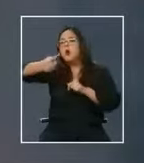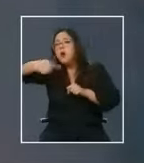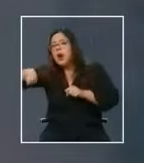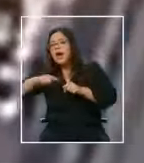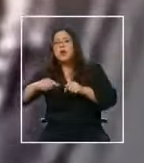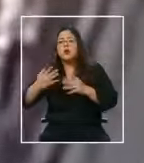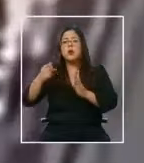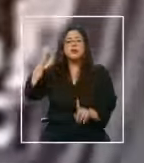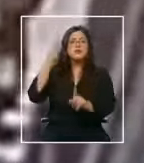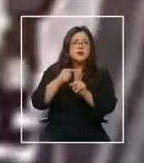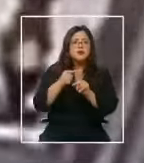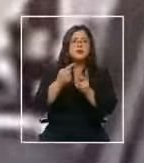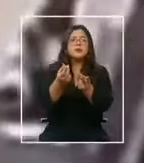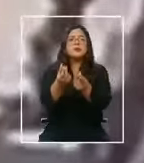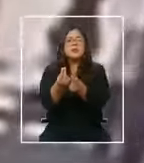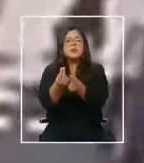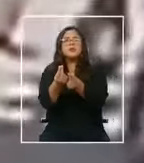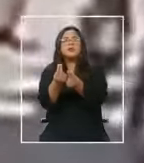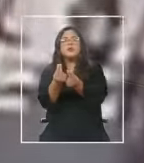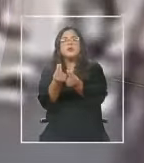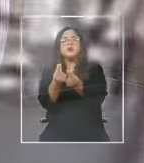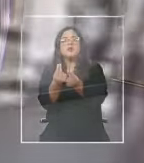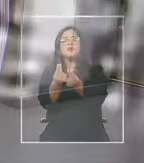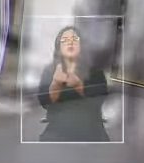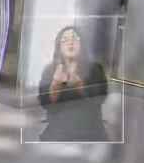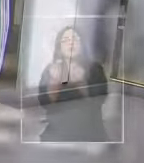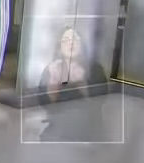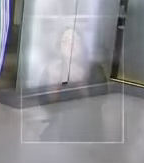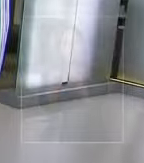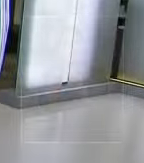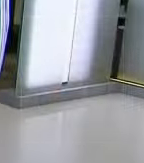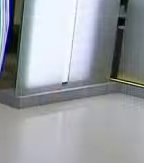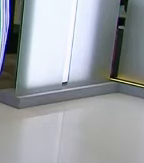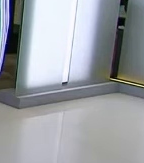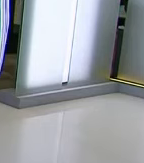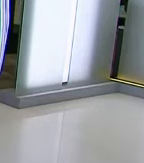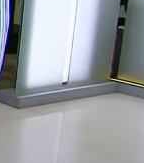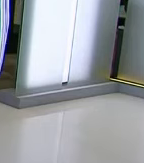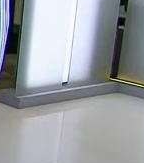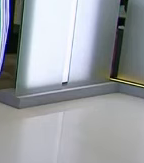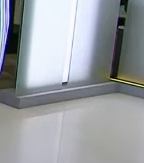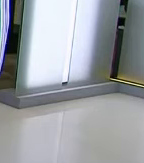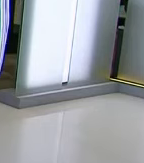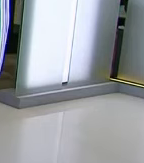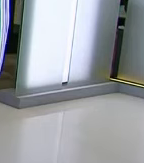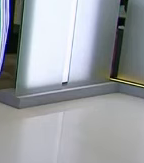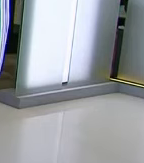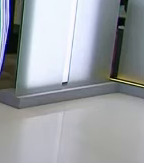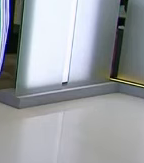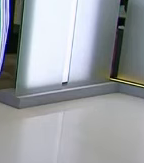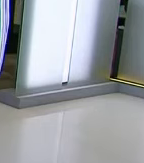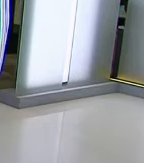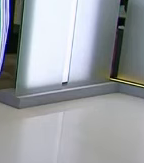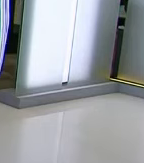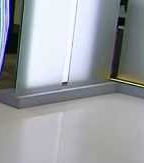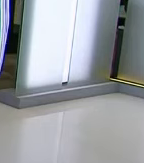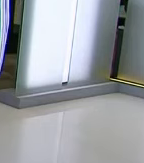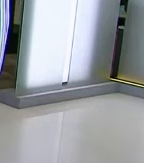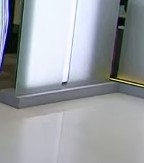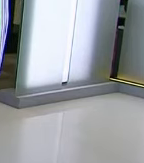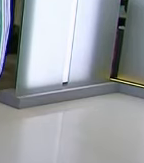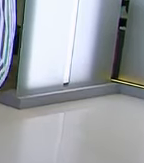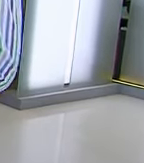delincuentes por el dinero in efectivo que muchas veces manejan bueno veamos como no informó otro medio televisivo en